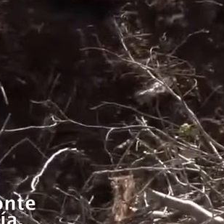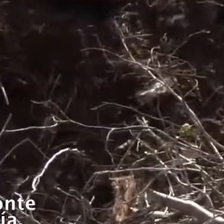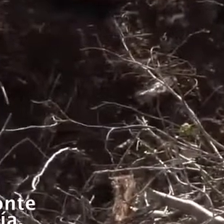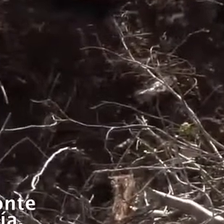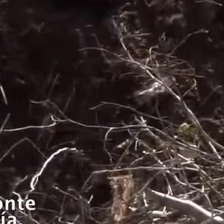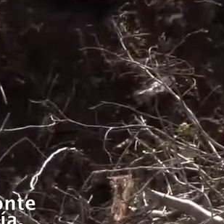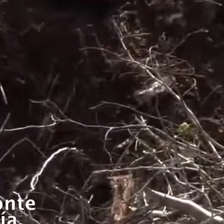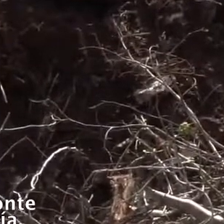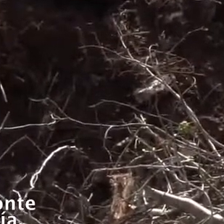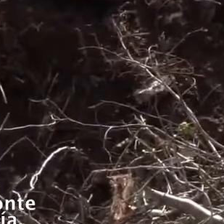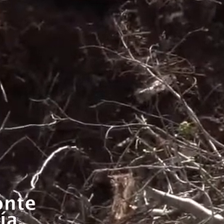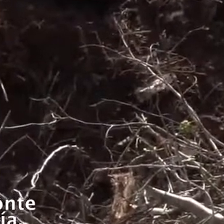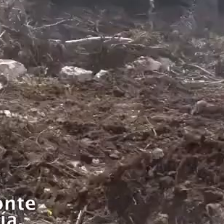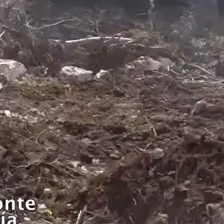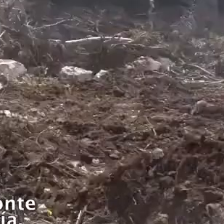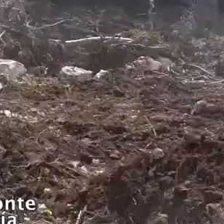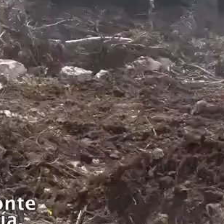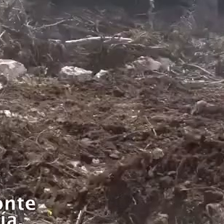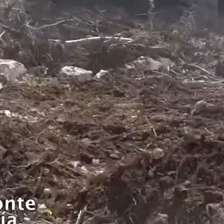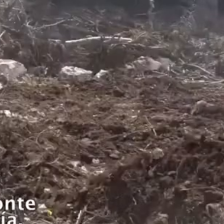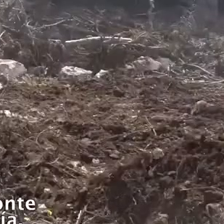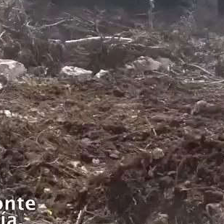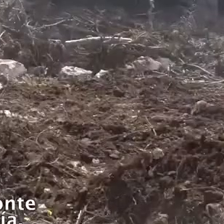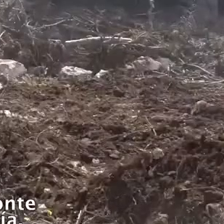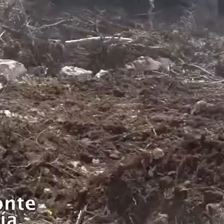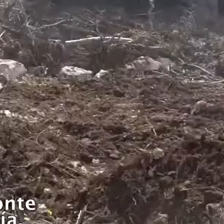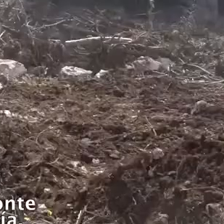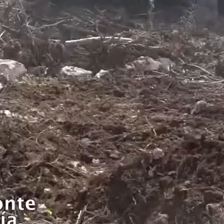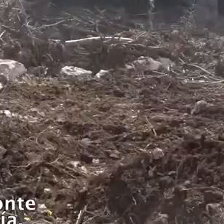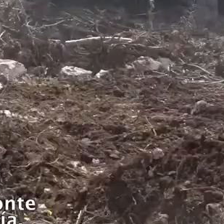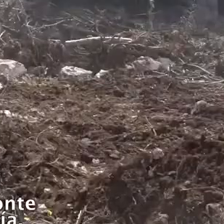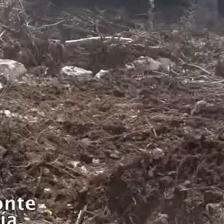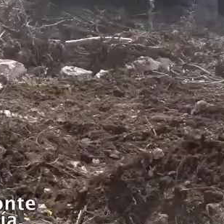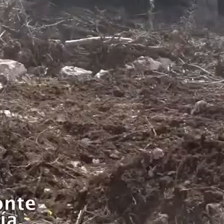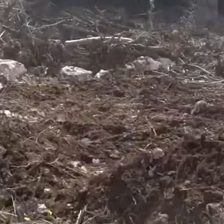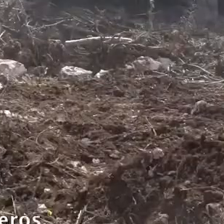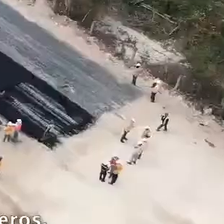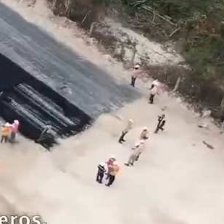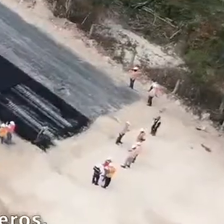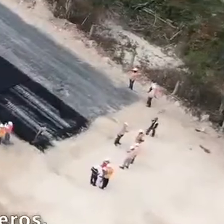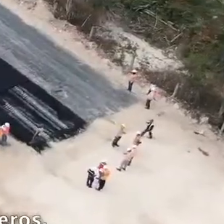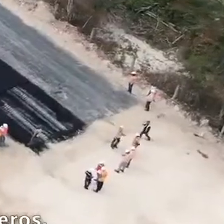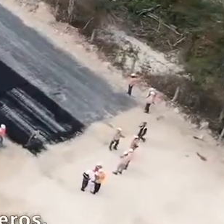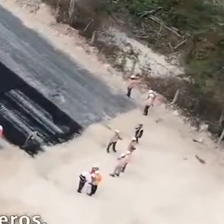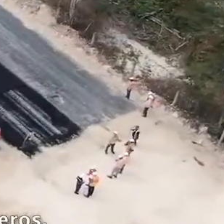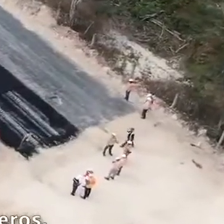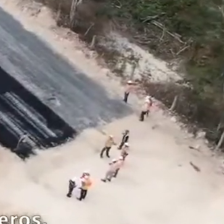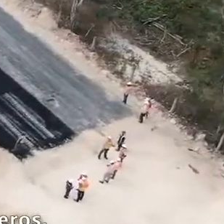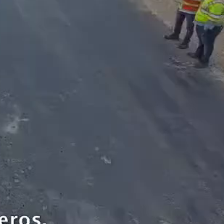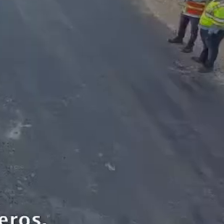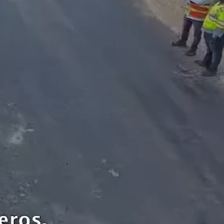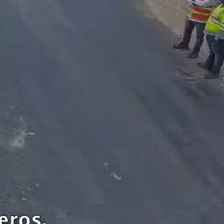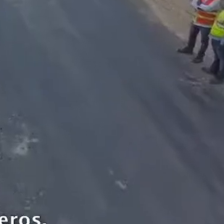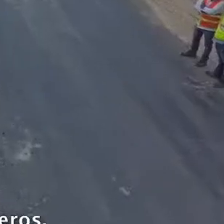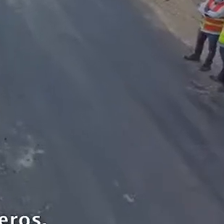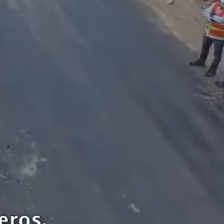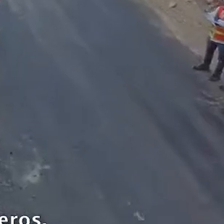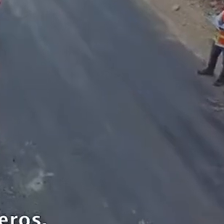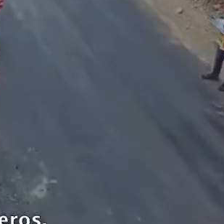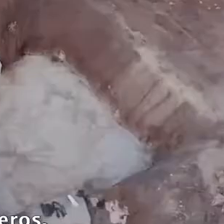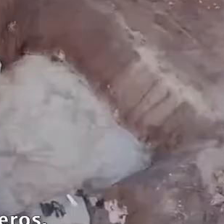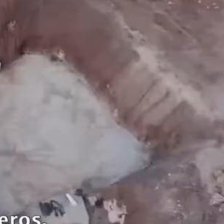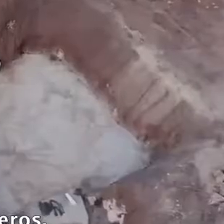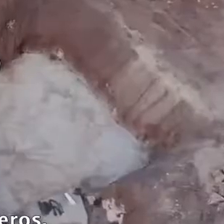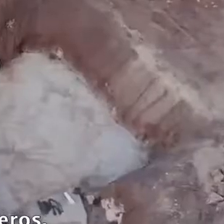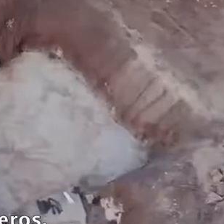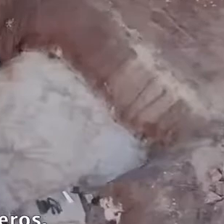4, avanzan los trabajos de desmonte y despalme, junto a los procesos de terracería. Seguimos en el tendido de asfalto y la construcción de